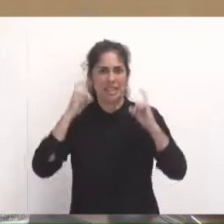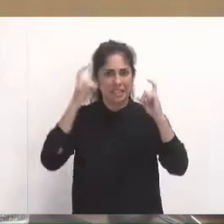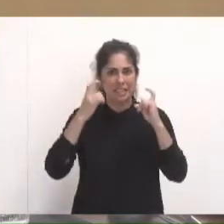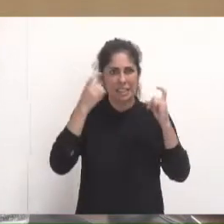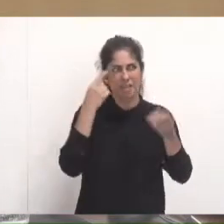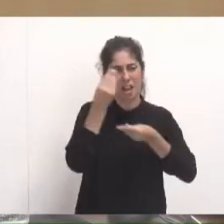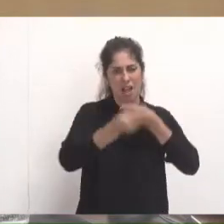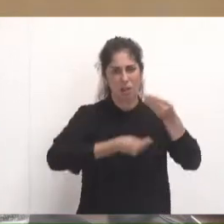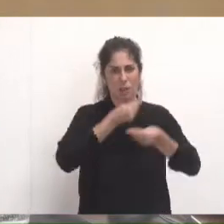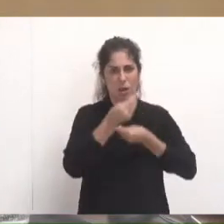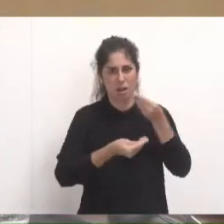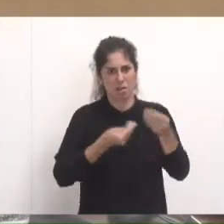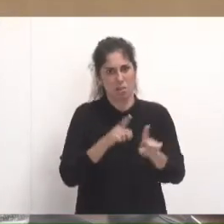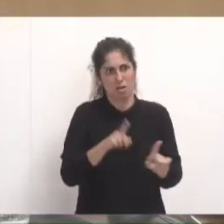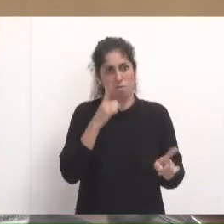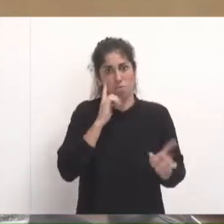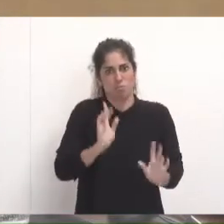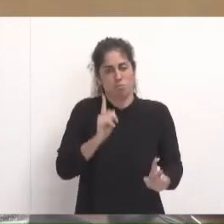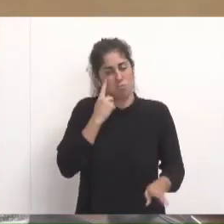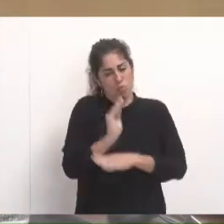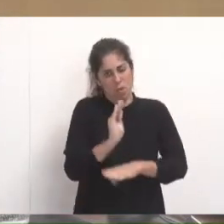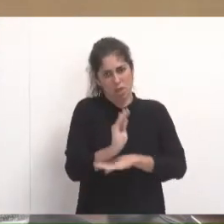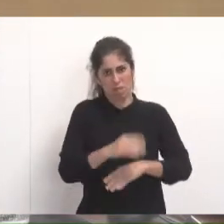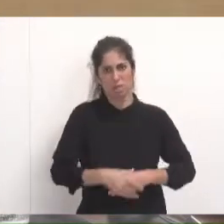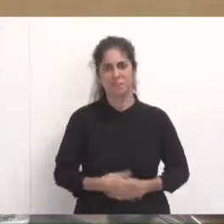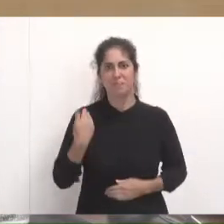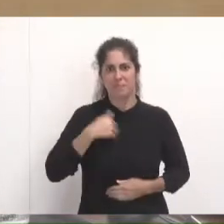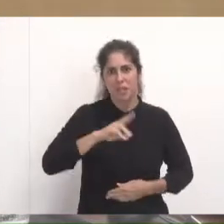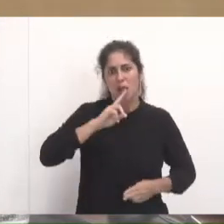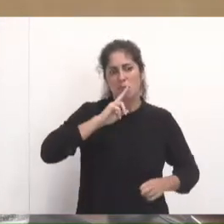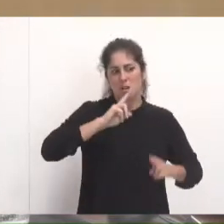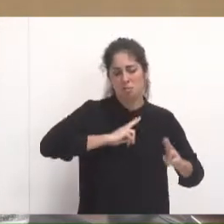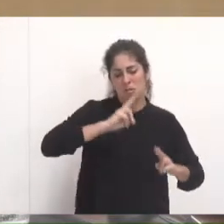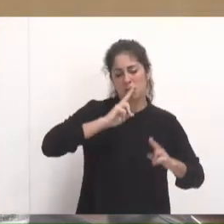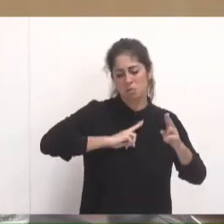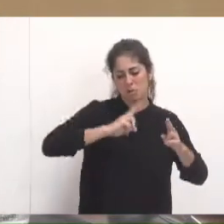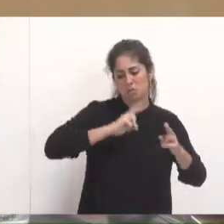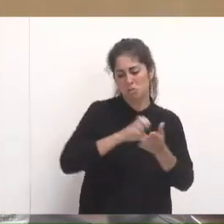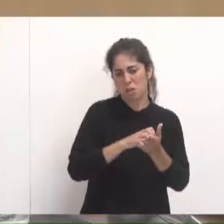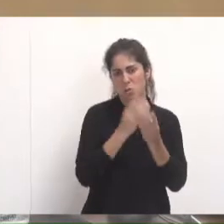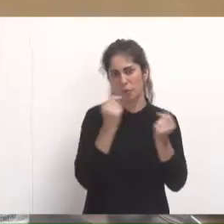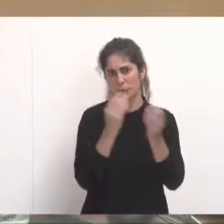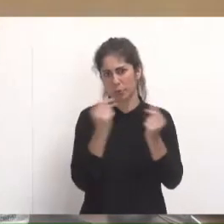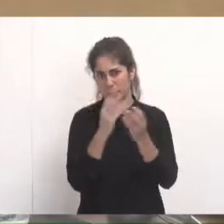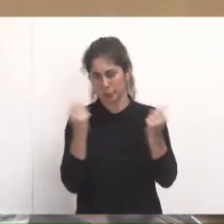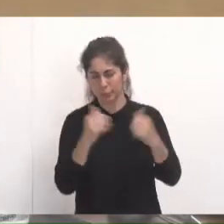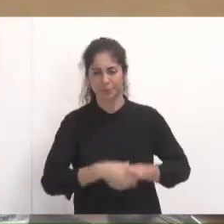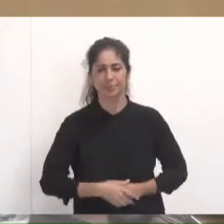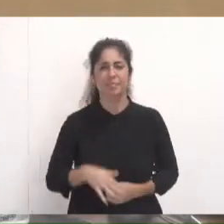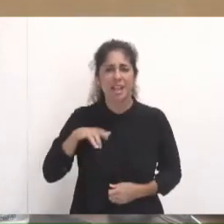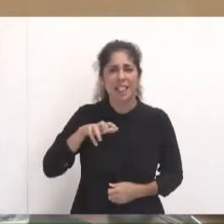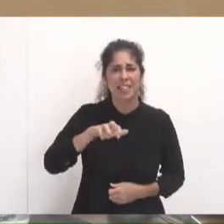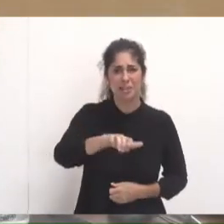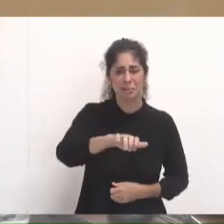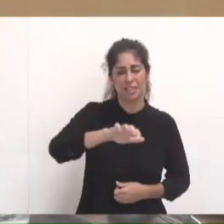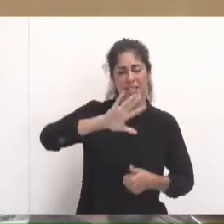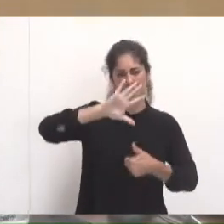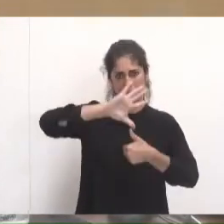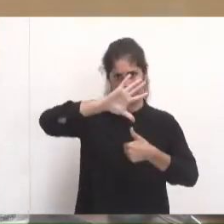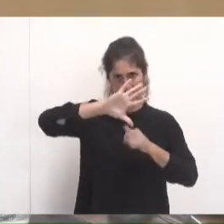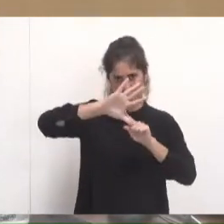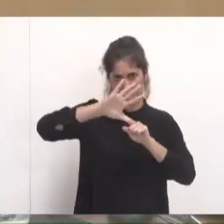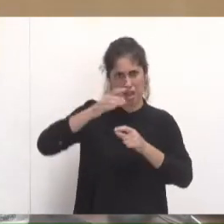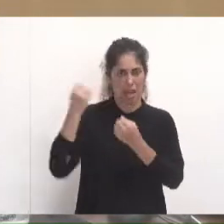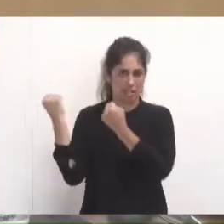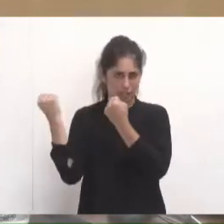prudencia. Variables que se han ido despejando. La termita subterránea norteamericana, tal como nos traslada el profesor Gajú, en la Universidad de La Laguna también se